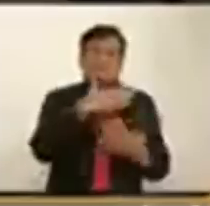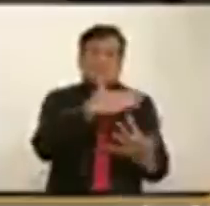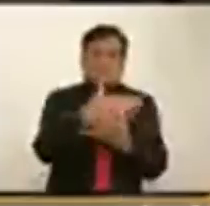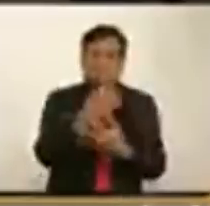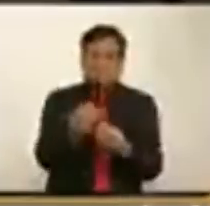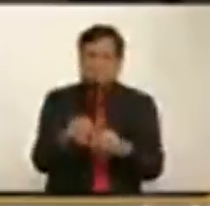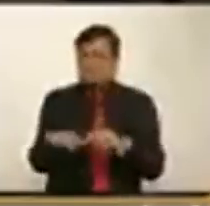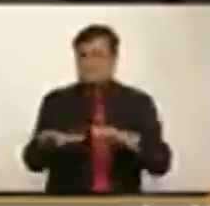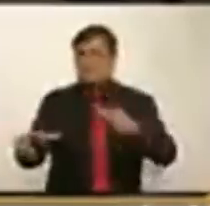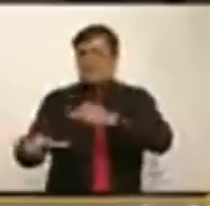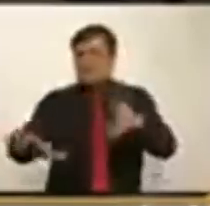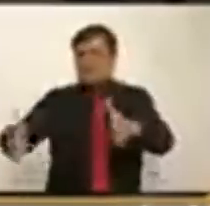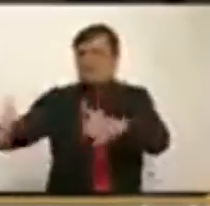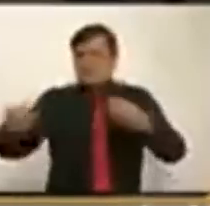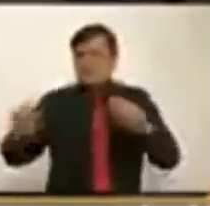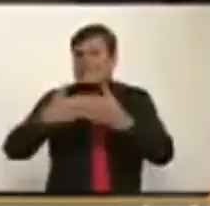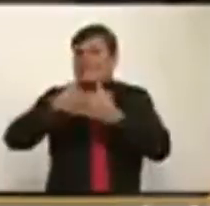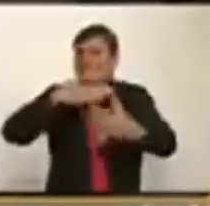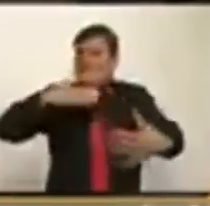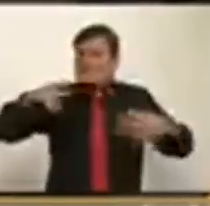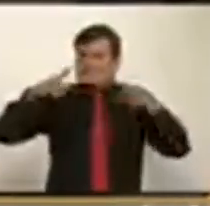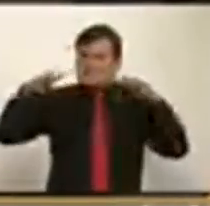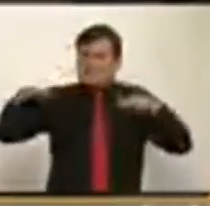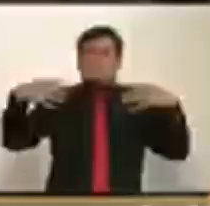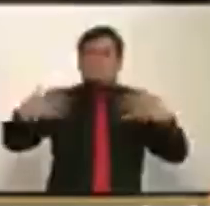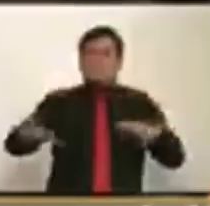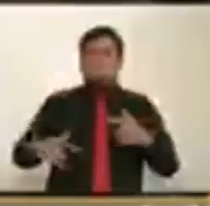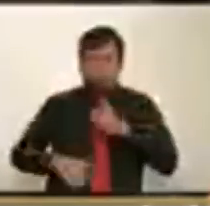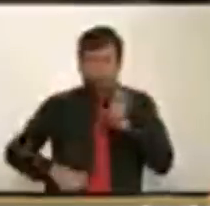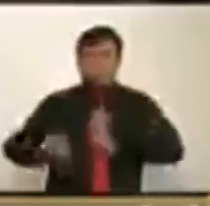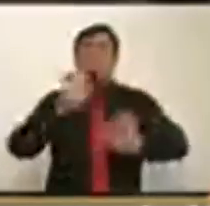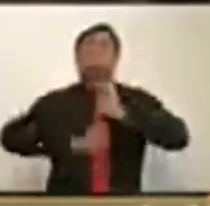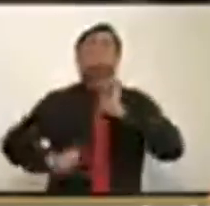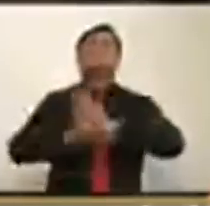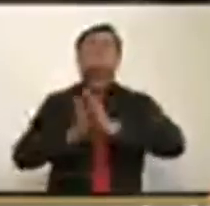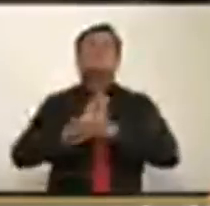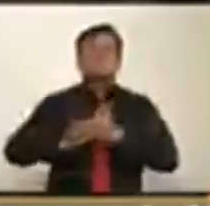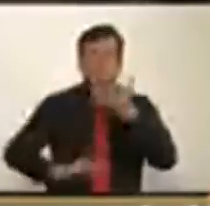del 91. Defiendo la paz. ¿Sabe por qué defiendo la paz?